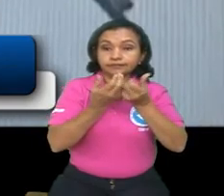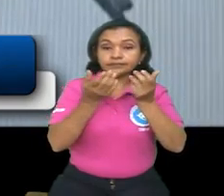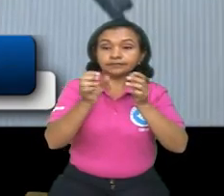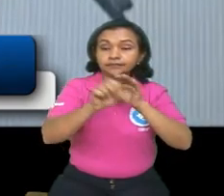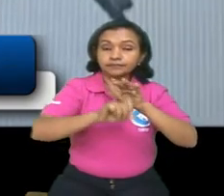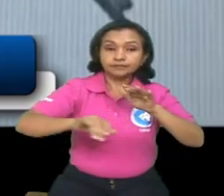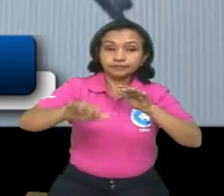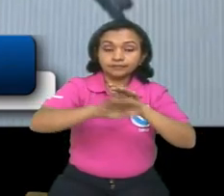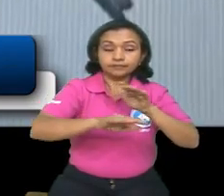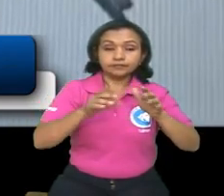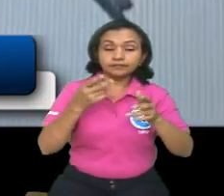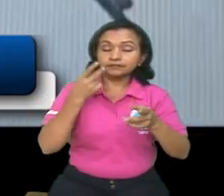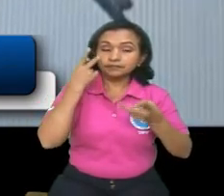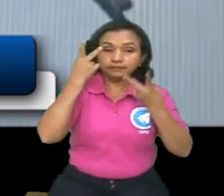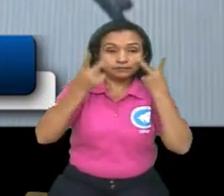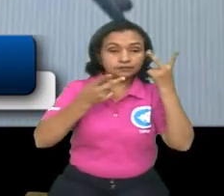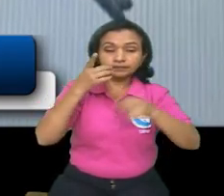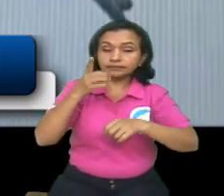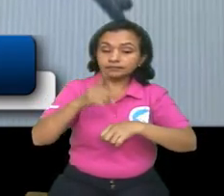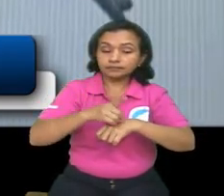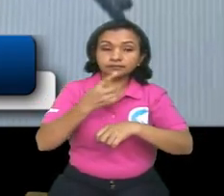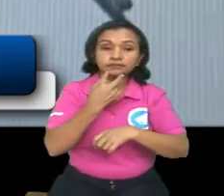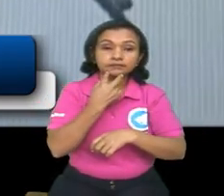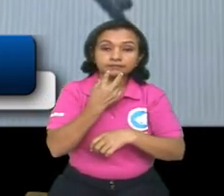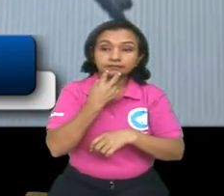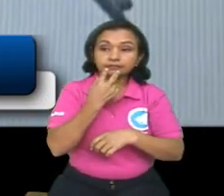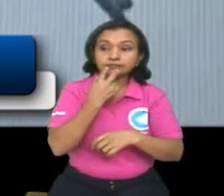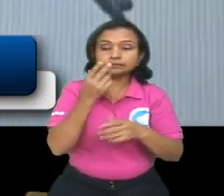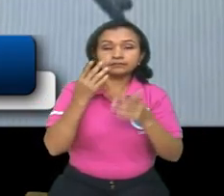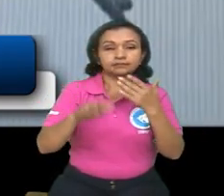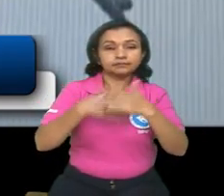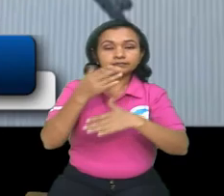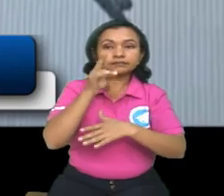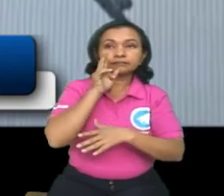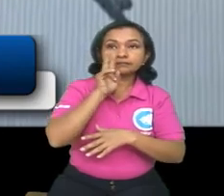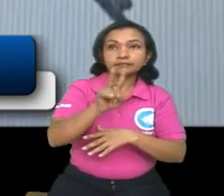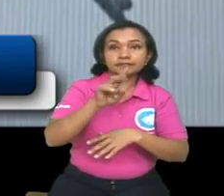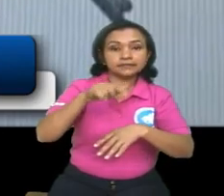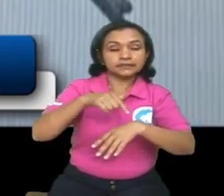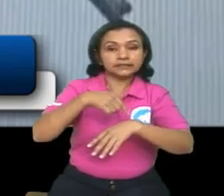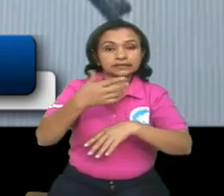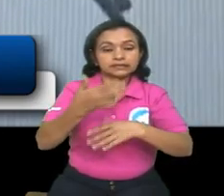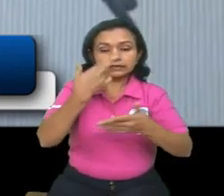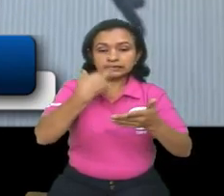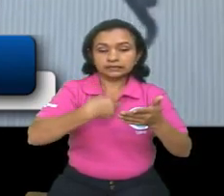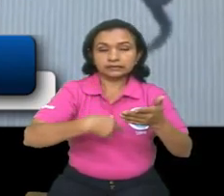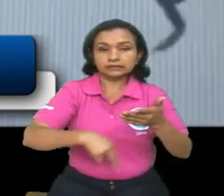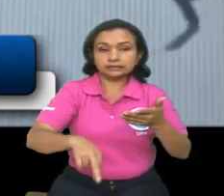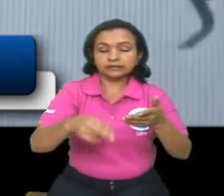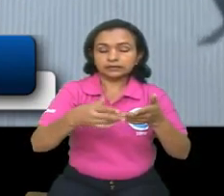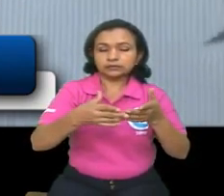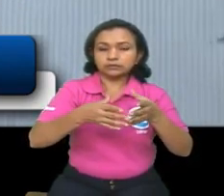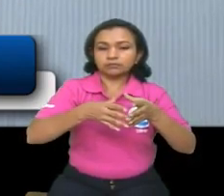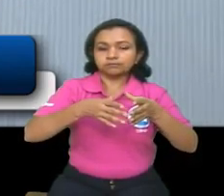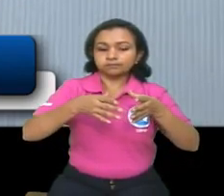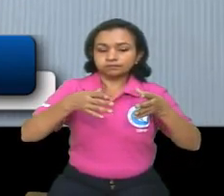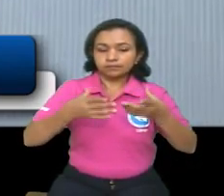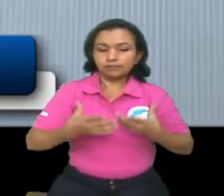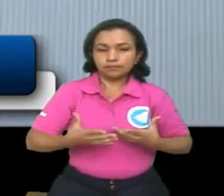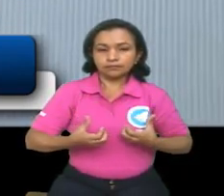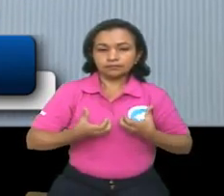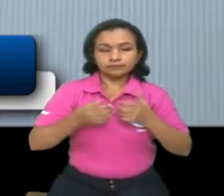sociedad, es no visitar al médico y no nos revisan. Y cuando vemos, ya es tarde, tienen sangrado, tienen dolor y tienen un tumor grande que ya no